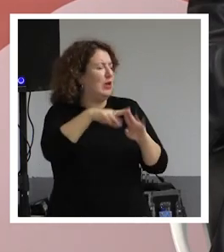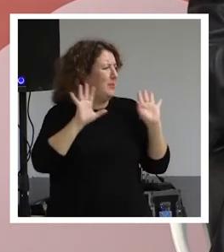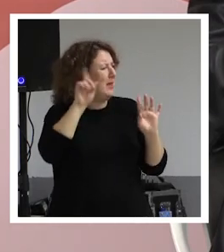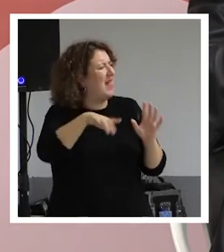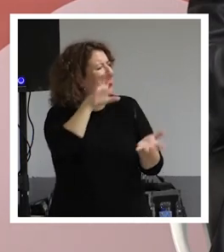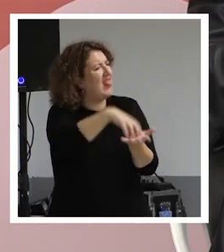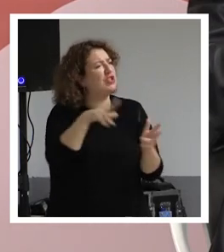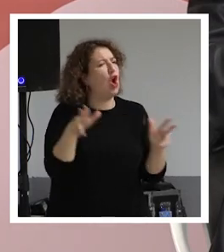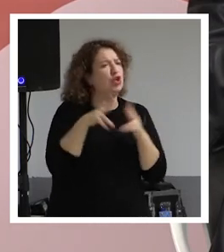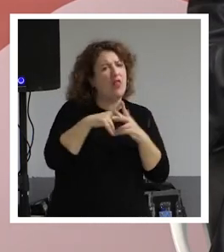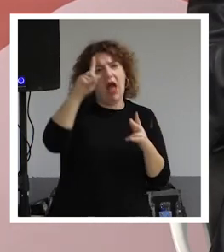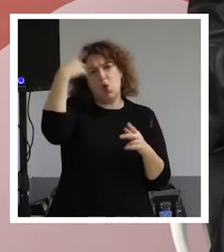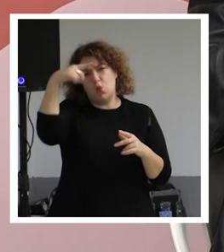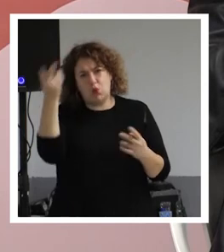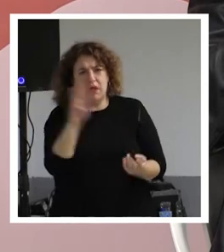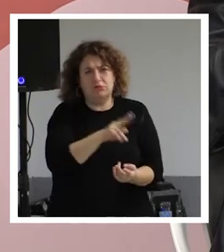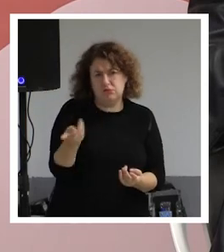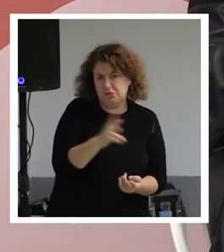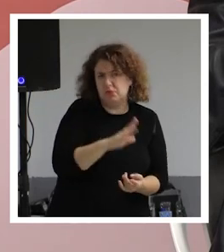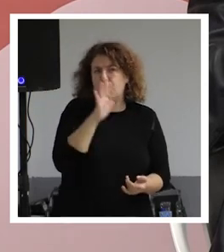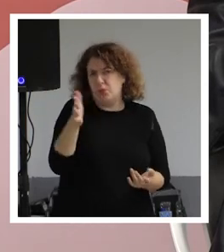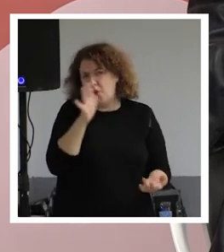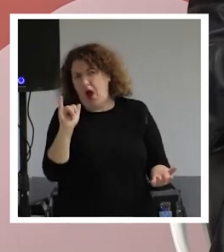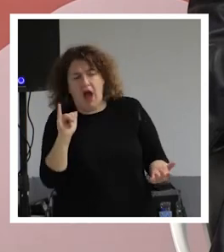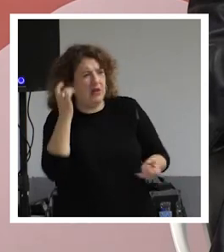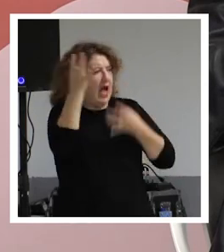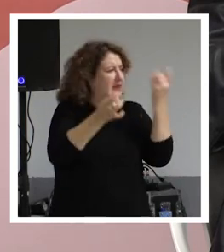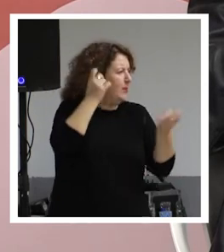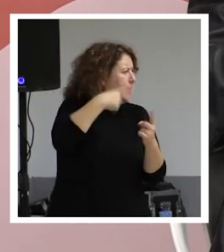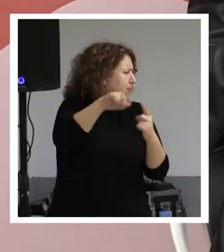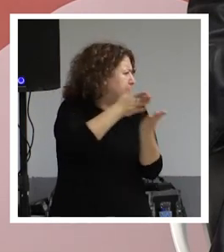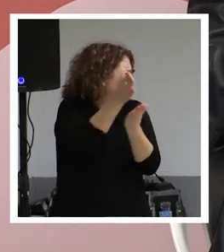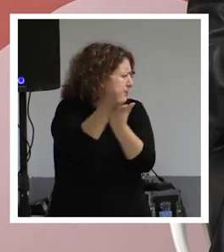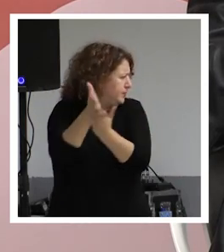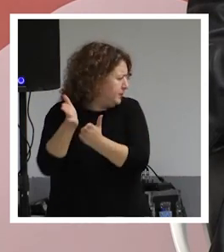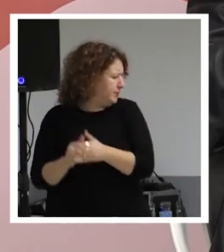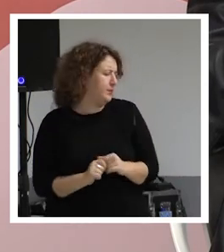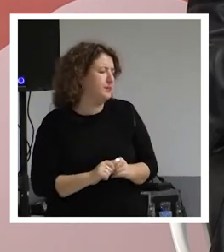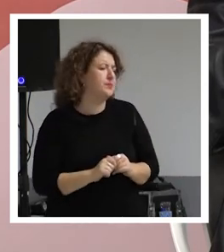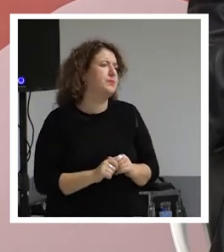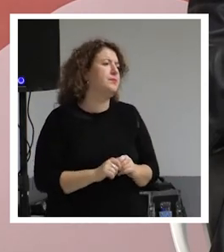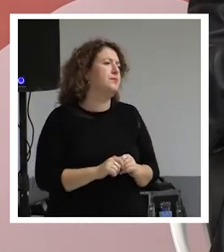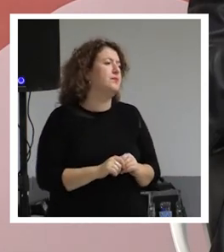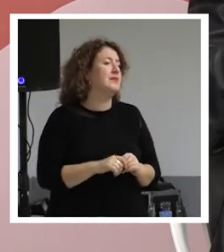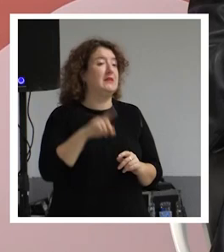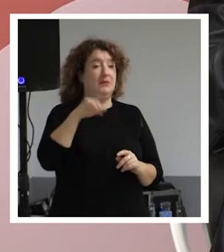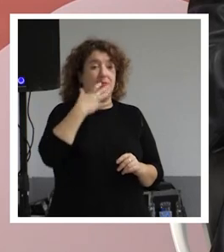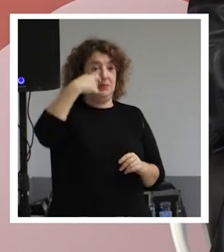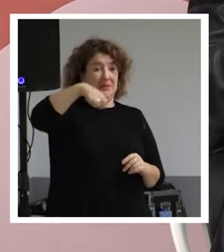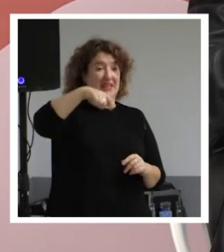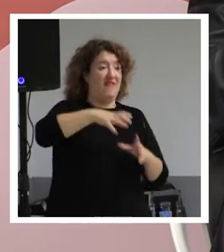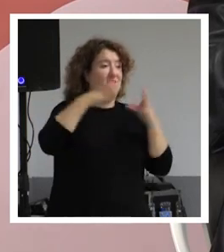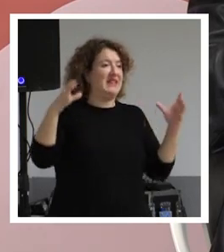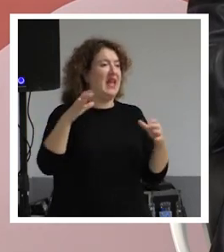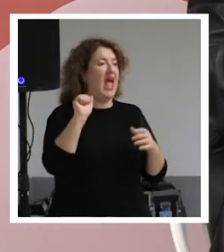digamos que se reúnen con una determinada frecuencia semanalmente quincenalmente pero tiene una actividad es un centro político Pero también